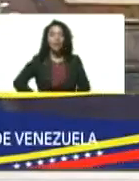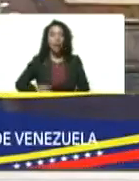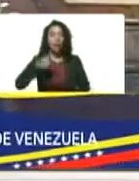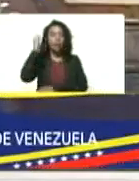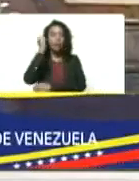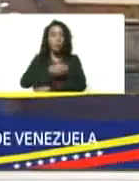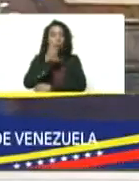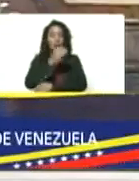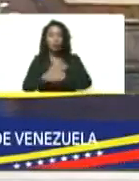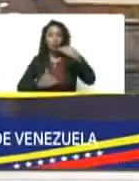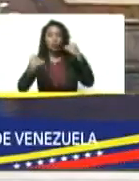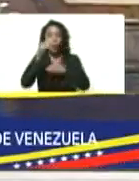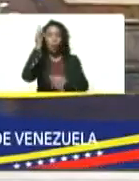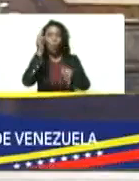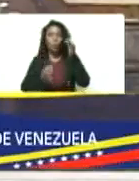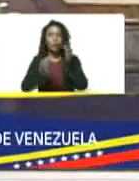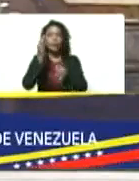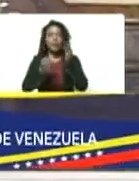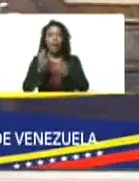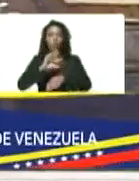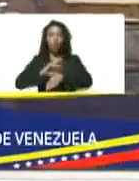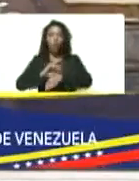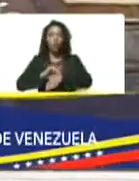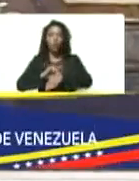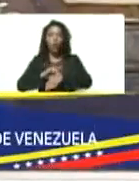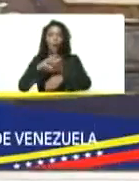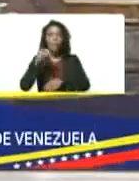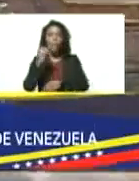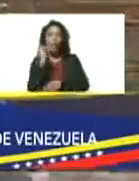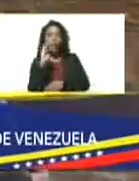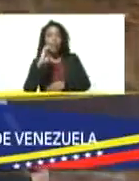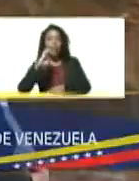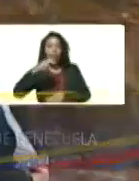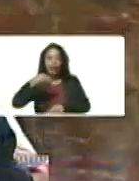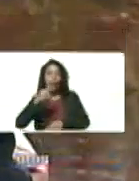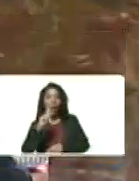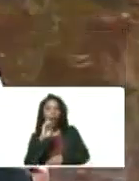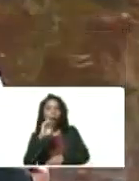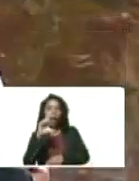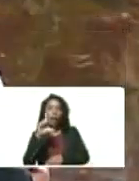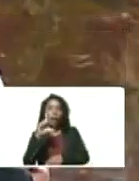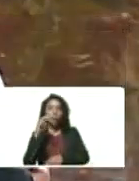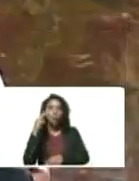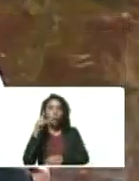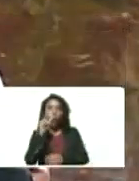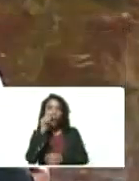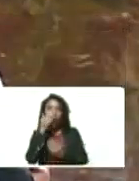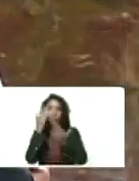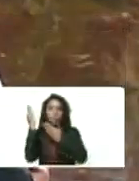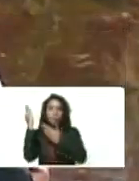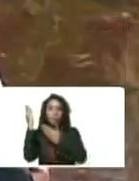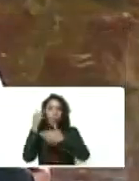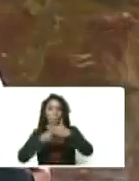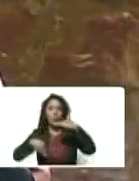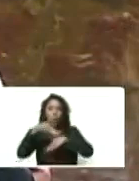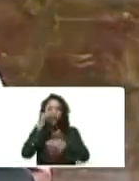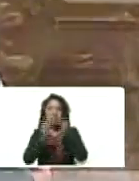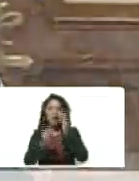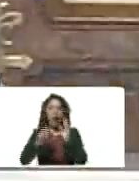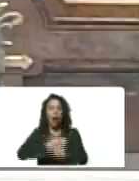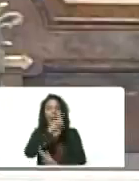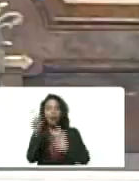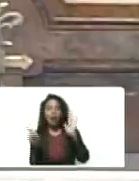justicia doctor michael moreno magistrado al fiscal general de la